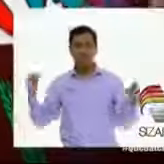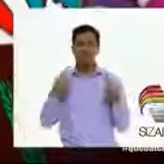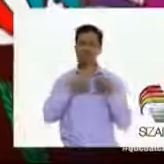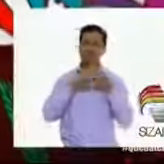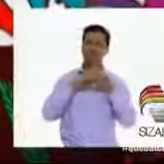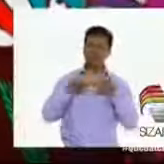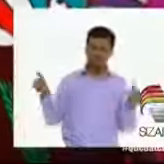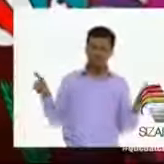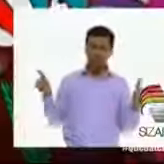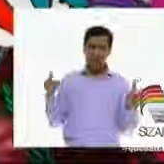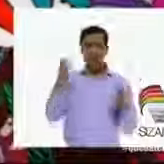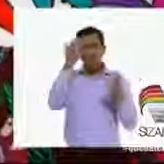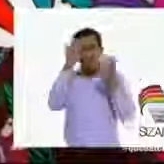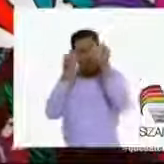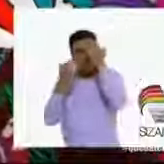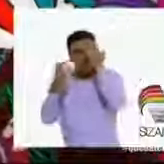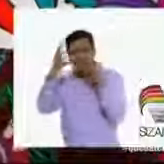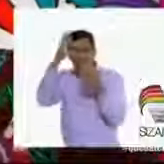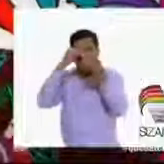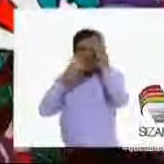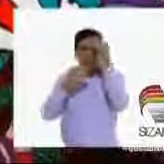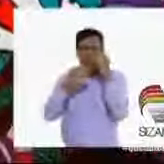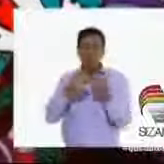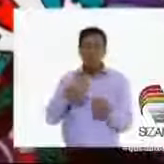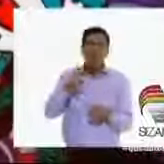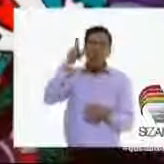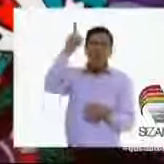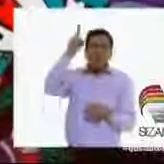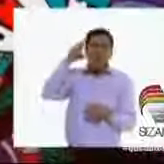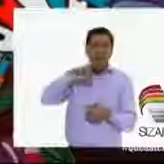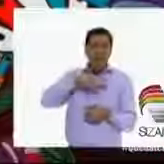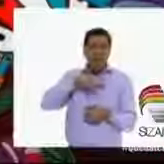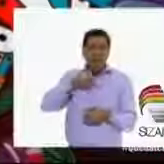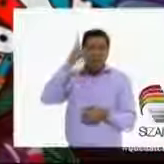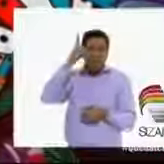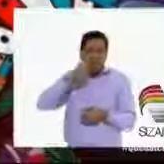la mantle ten santo teco hueli quichiwa, guantle quichiwa, maseguatlágame.